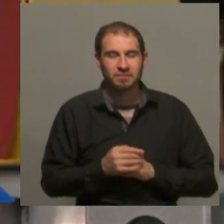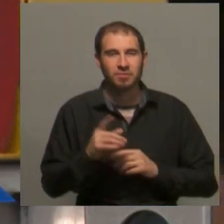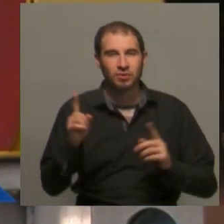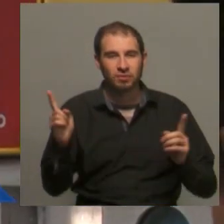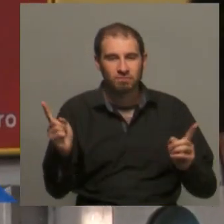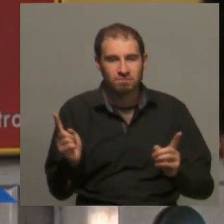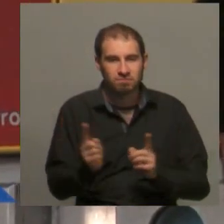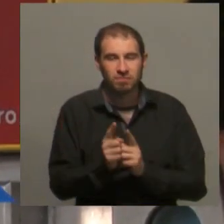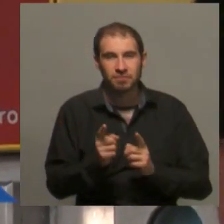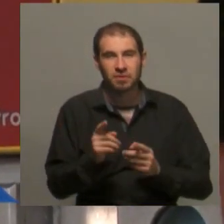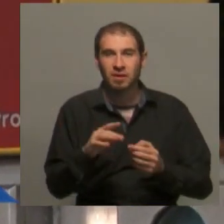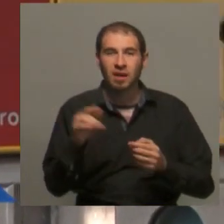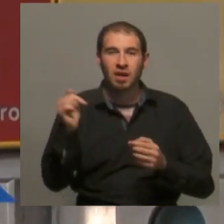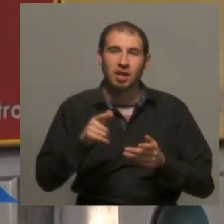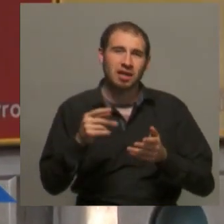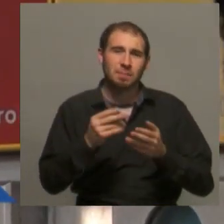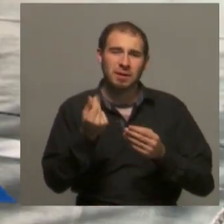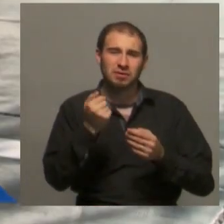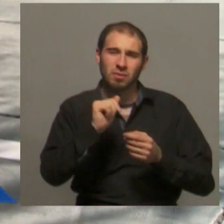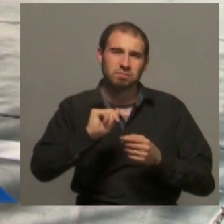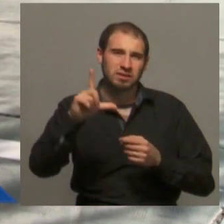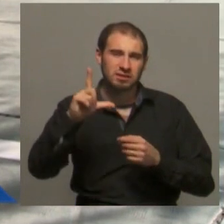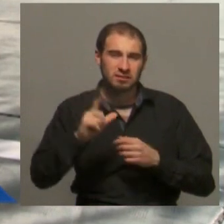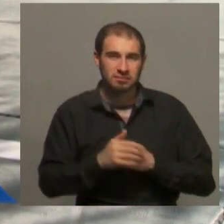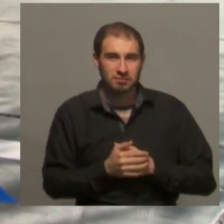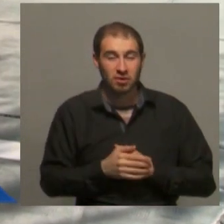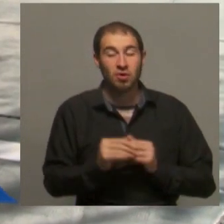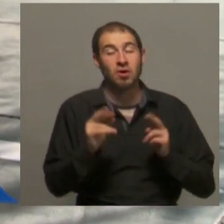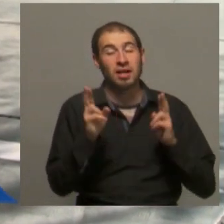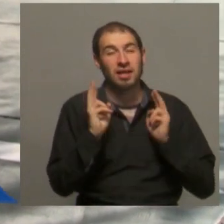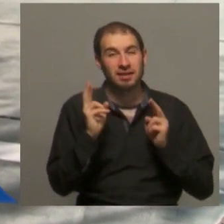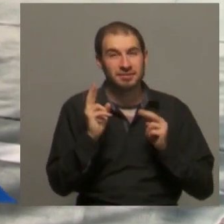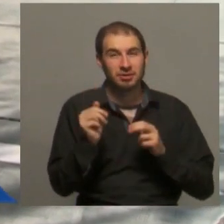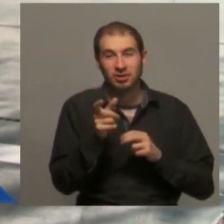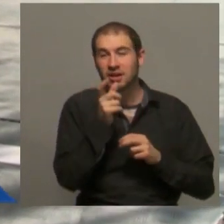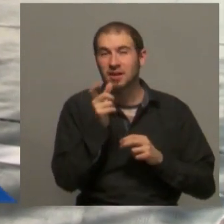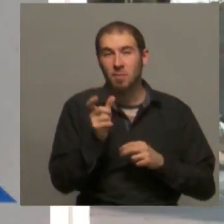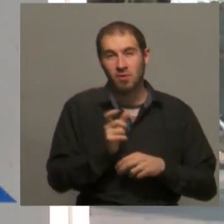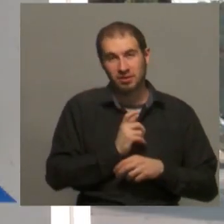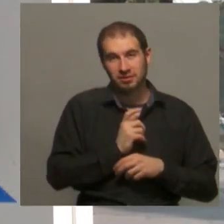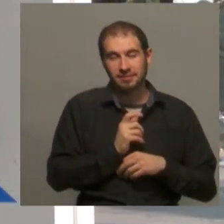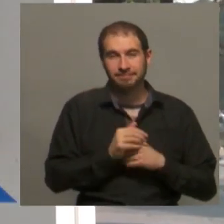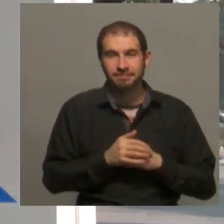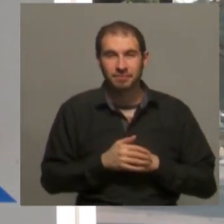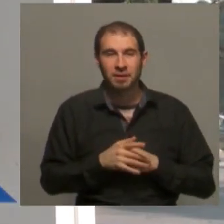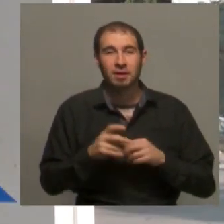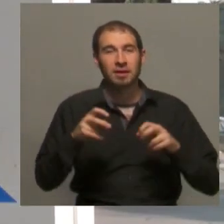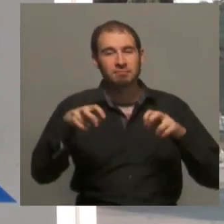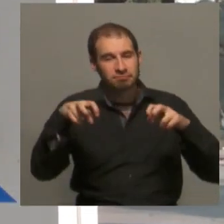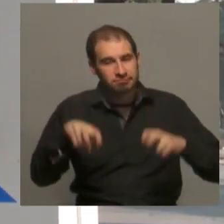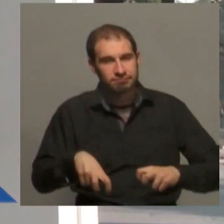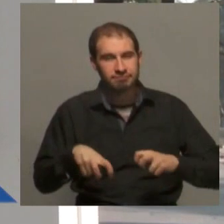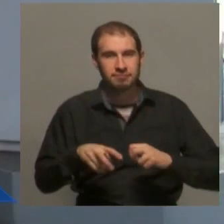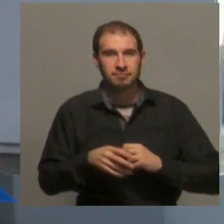acotando este golpe en los precios. Esperemos tener respuestas, de poder sentarnos, de